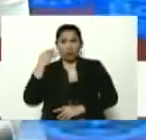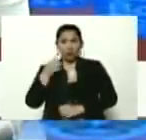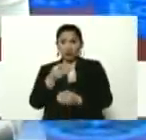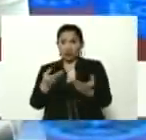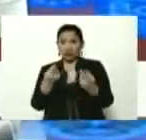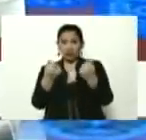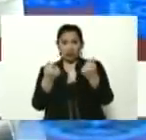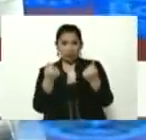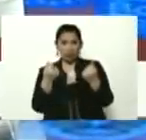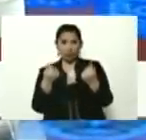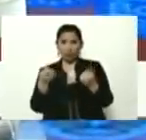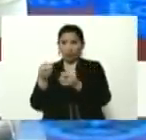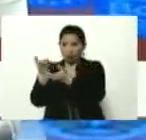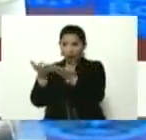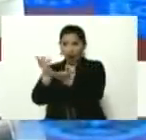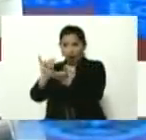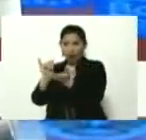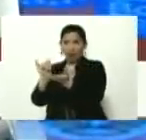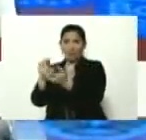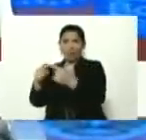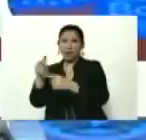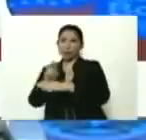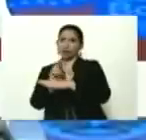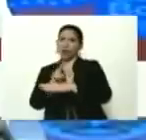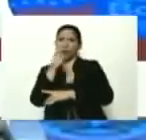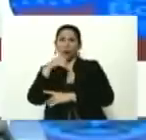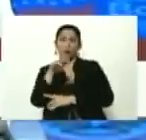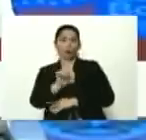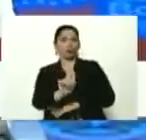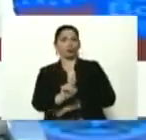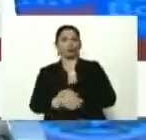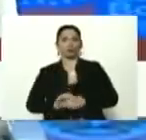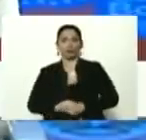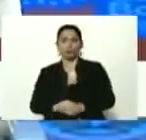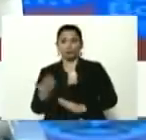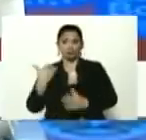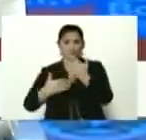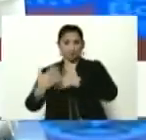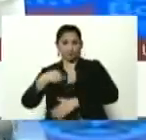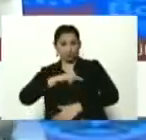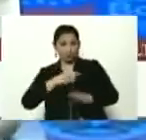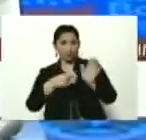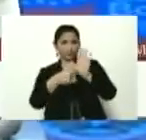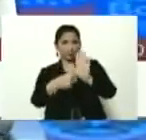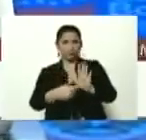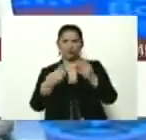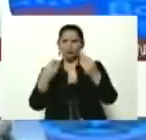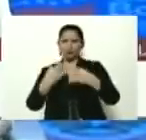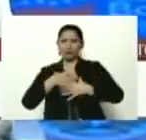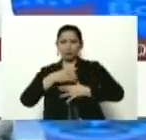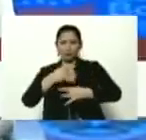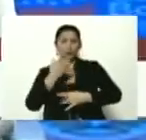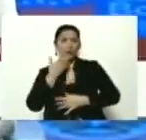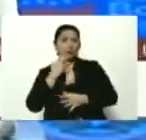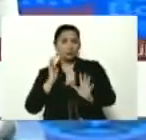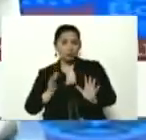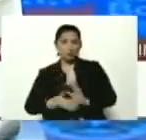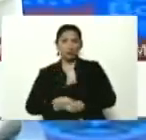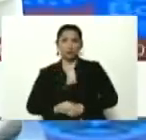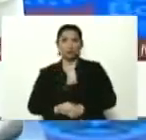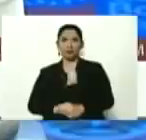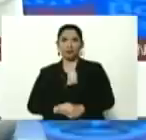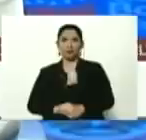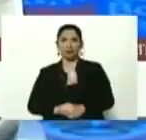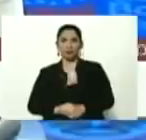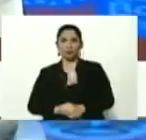ser utilizados por el pueblo. No, tampoco. En el pasado demostramos cómo intereses, por ejemplo,